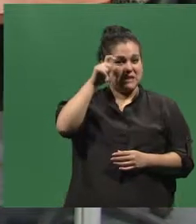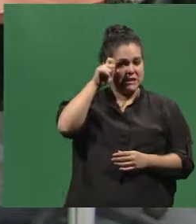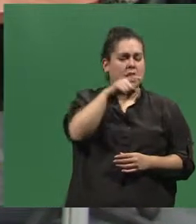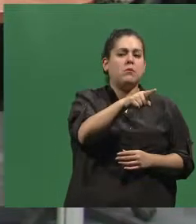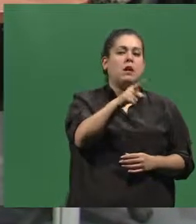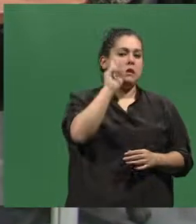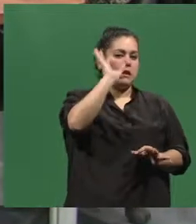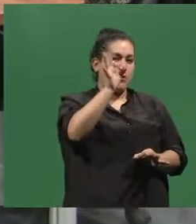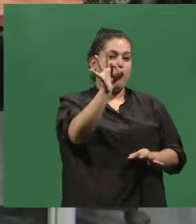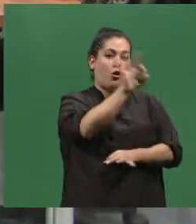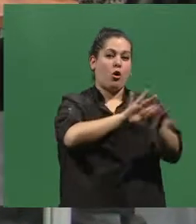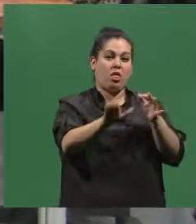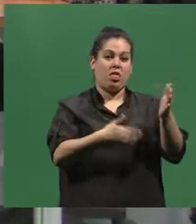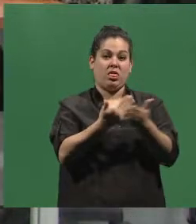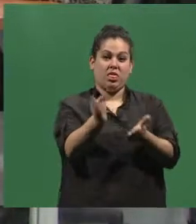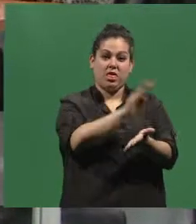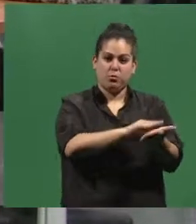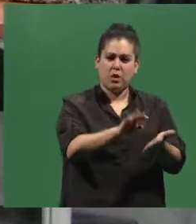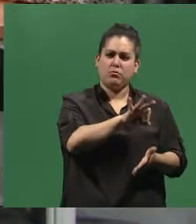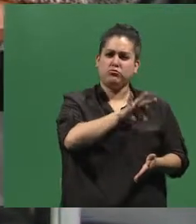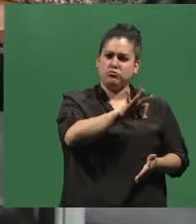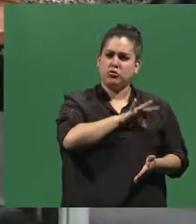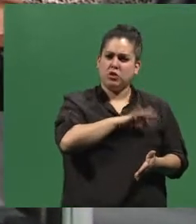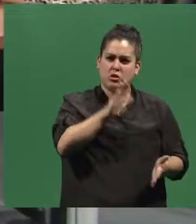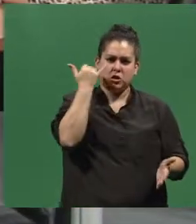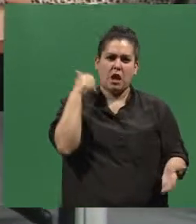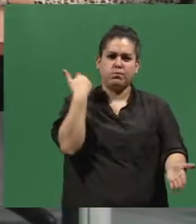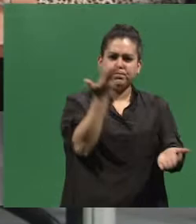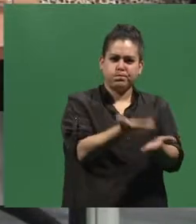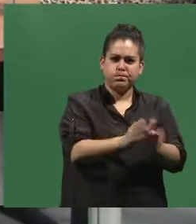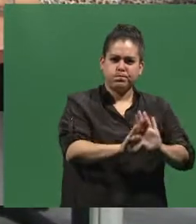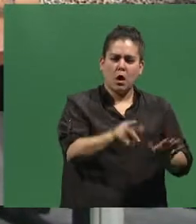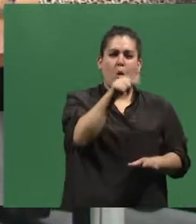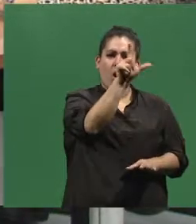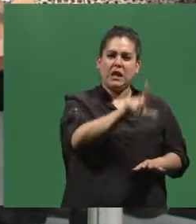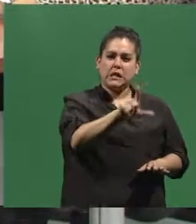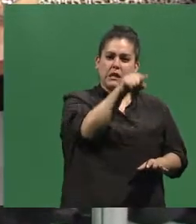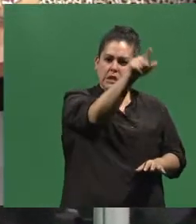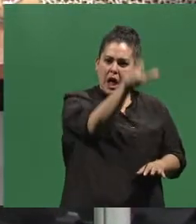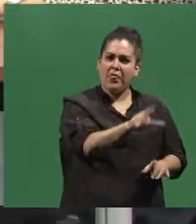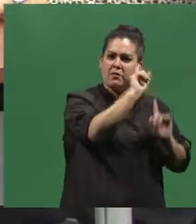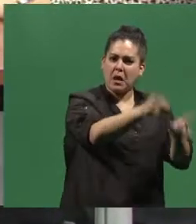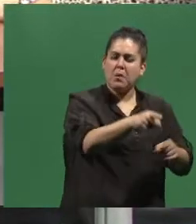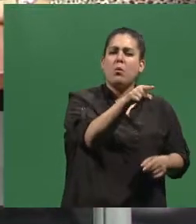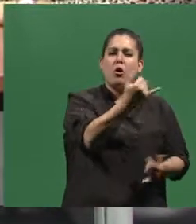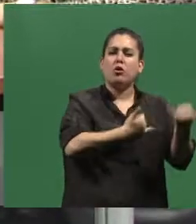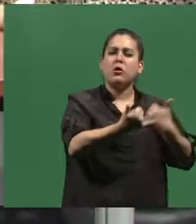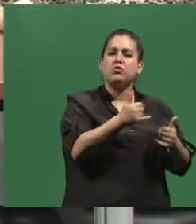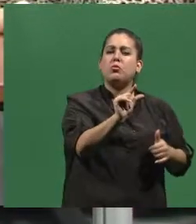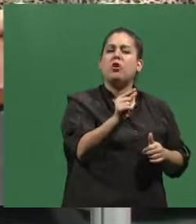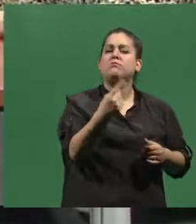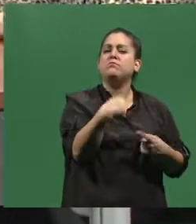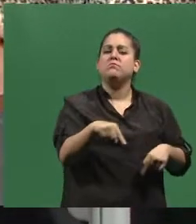diputada que se estuvo trabajando durante varios años. Vos sos licenciada en nutrición también, así que podés explicarnos un poco de qué se trata el